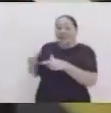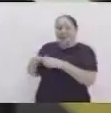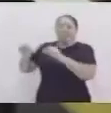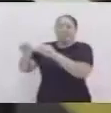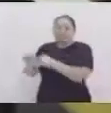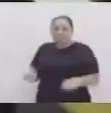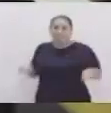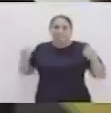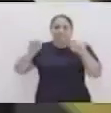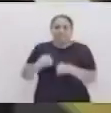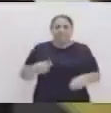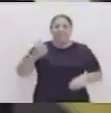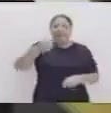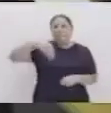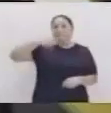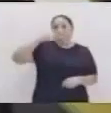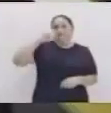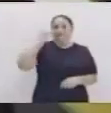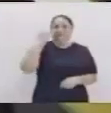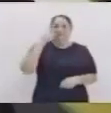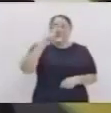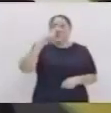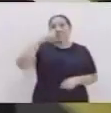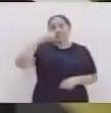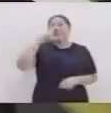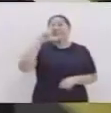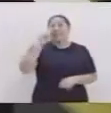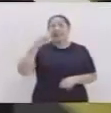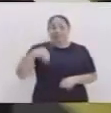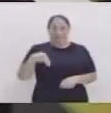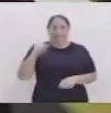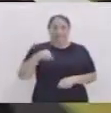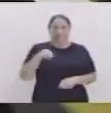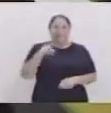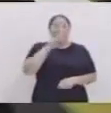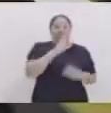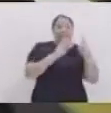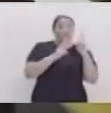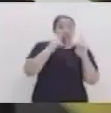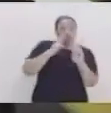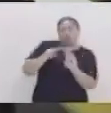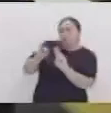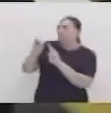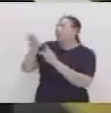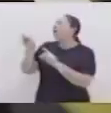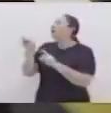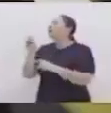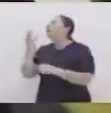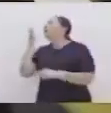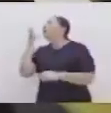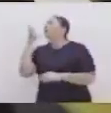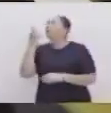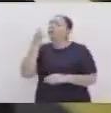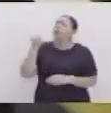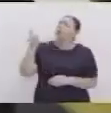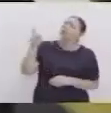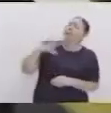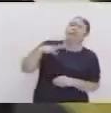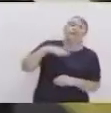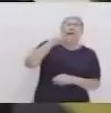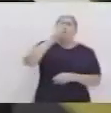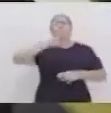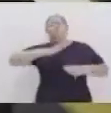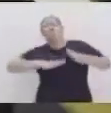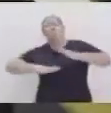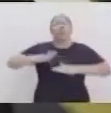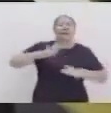Amatitlán. Fíjate, Claudia. Y Ricardo Castillo les compuso una música que nosotros podemos